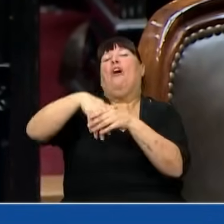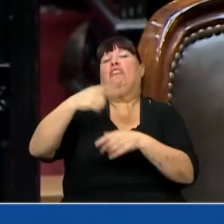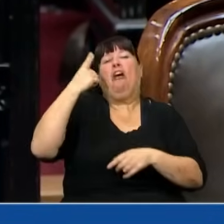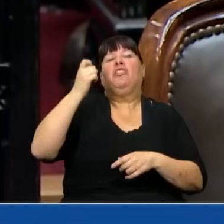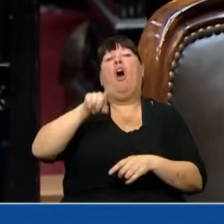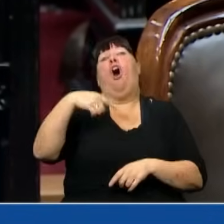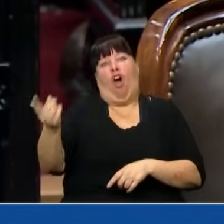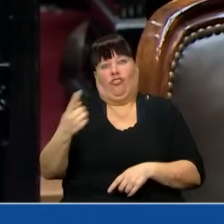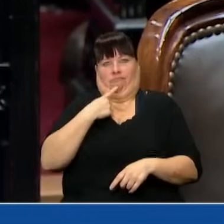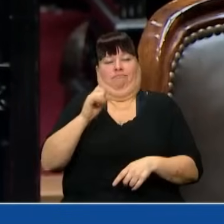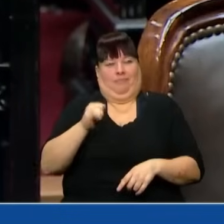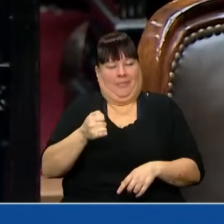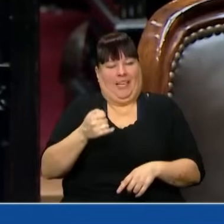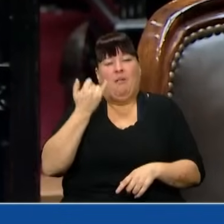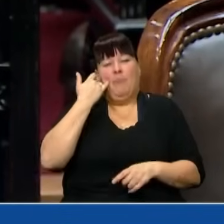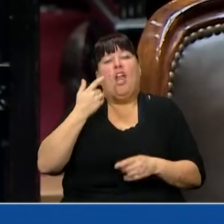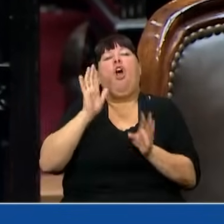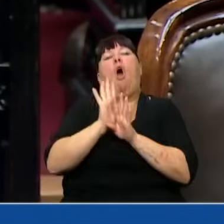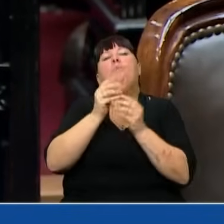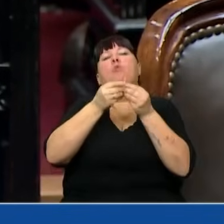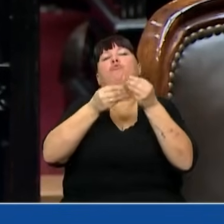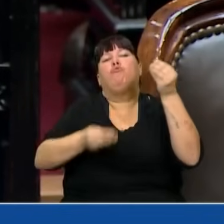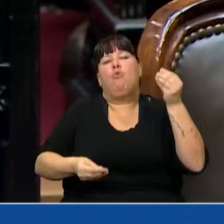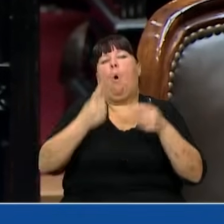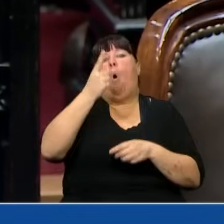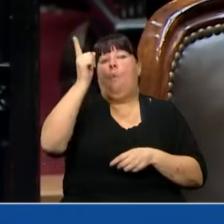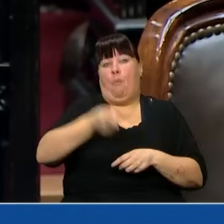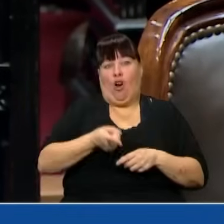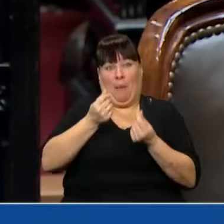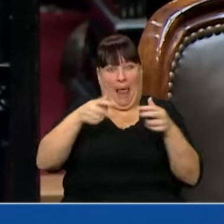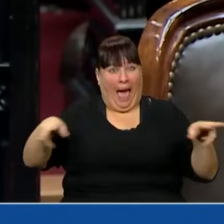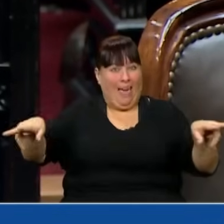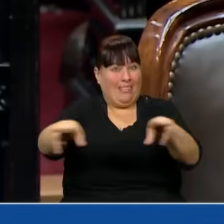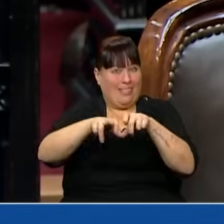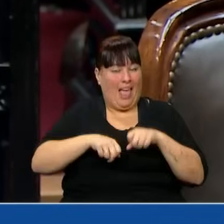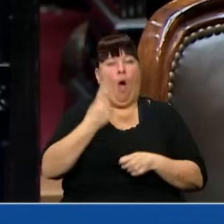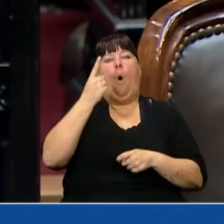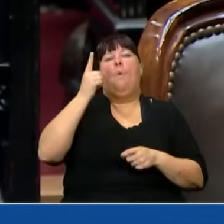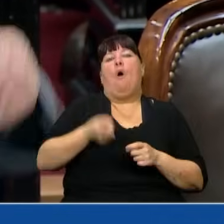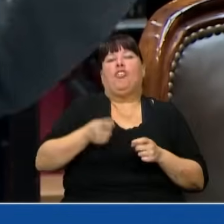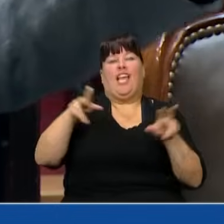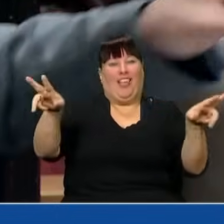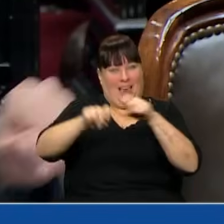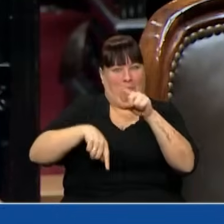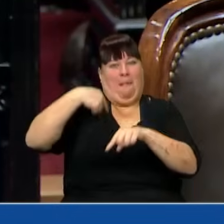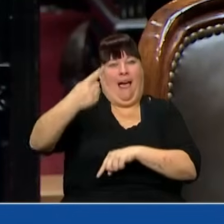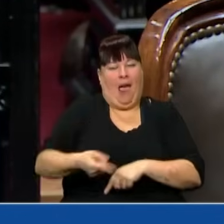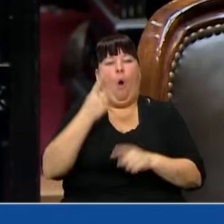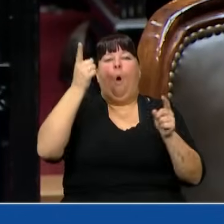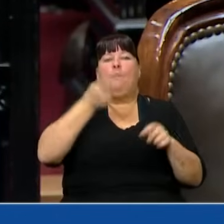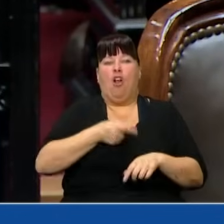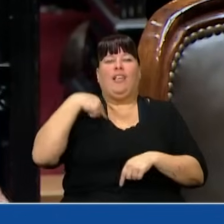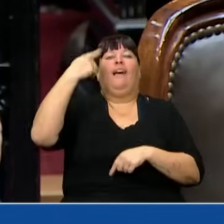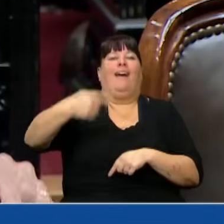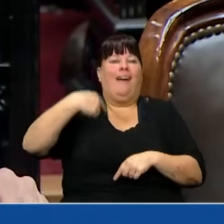y los otros sí, pero el daño se acumula. Un punto del PBI hoy, otro punto del PBI mañana, otro punto del PBI en